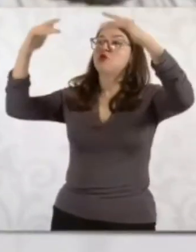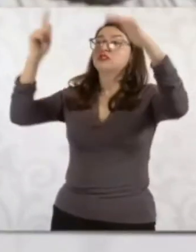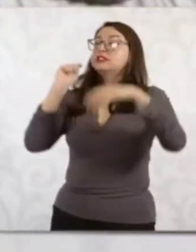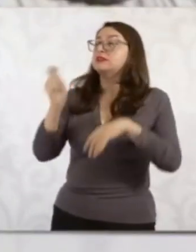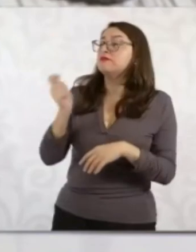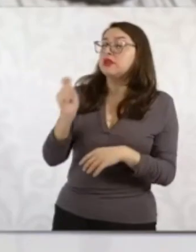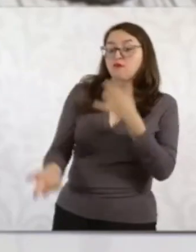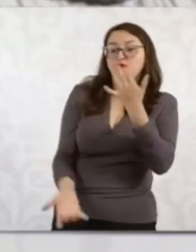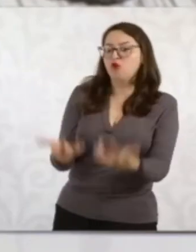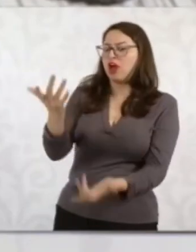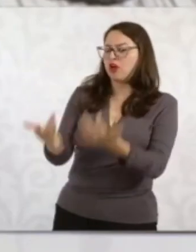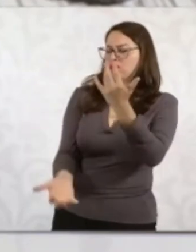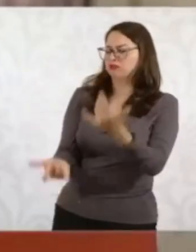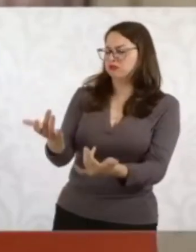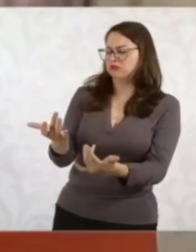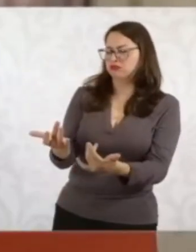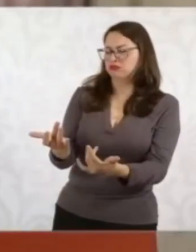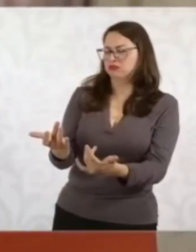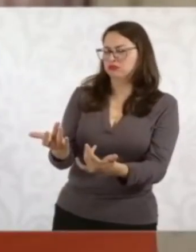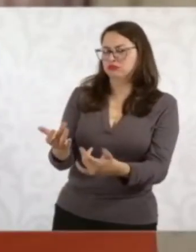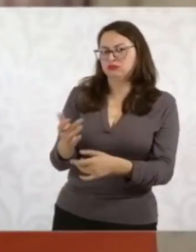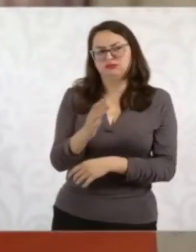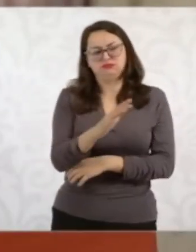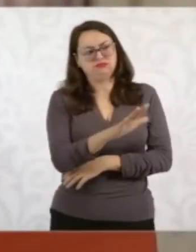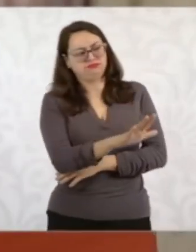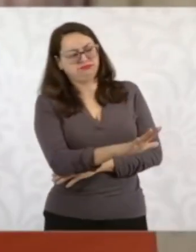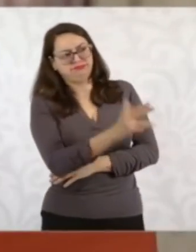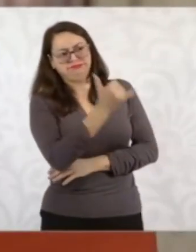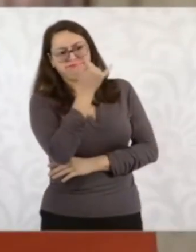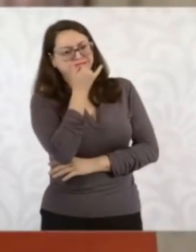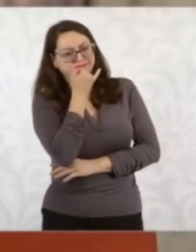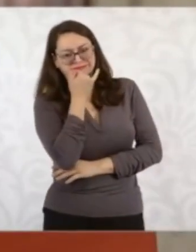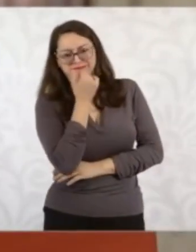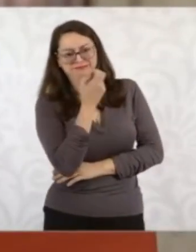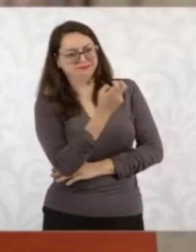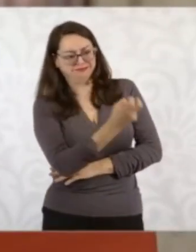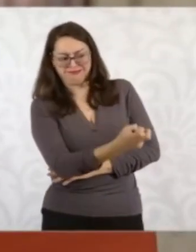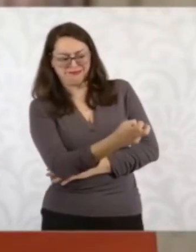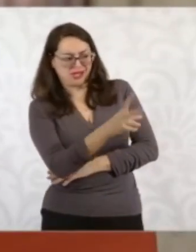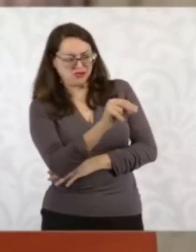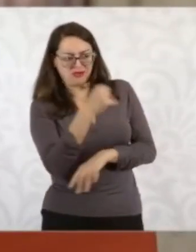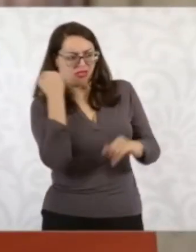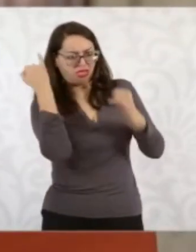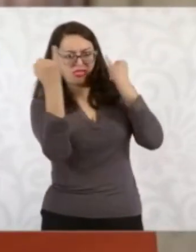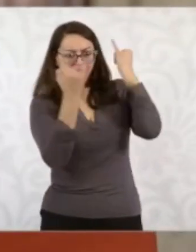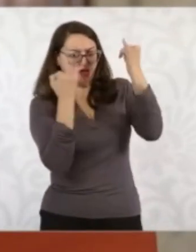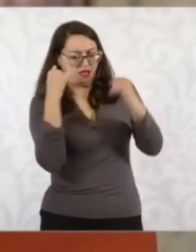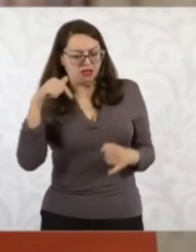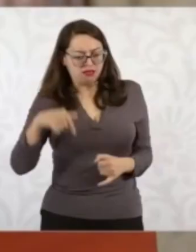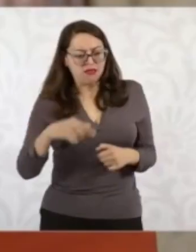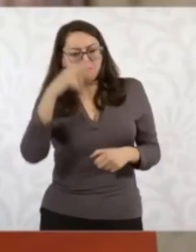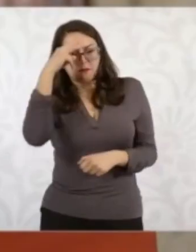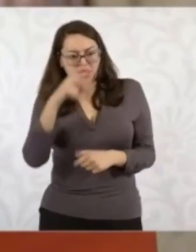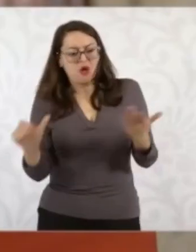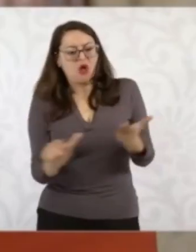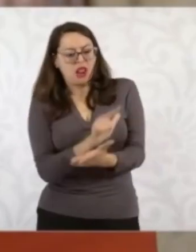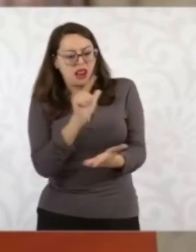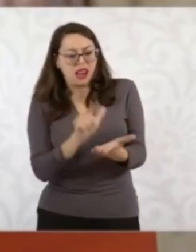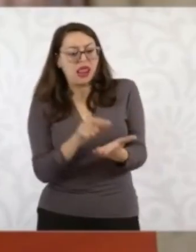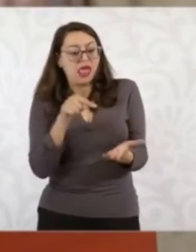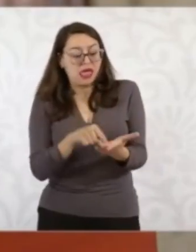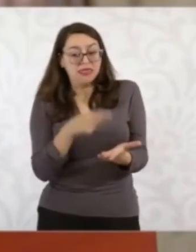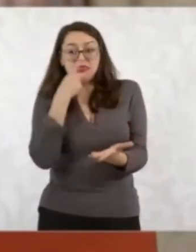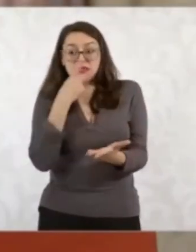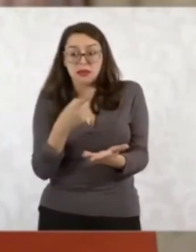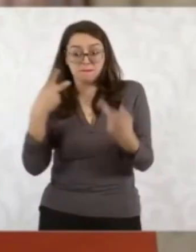Tuve que responderle que yo no podía actuar de esa manera, que las leyes mexicanas exigen que antes